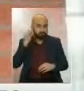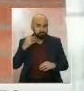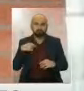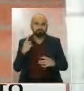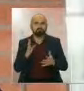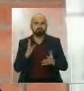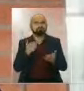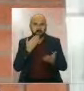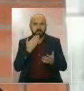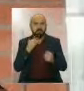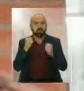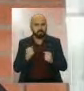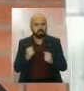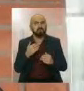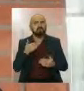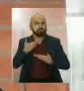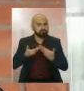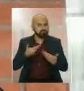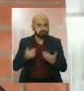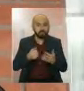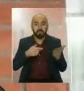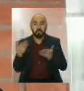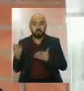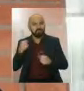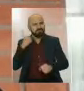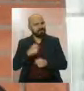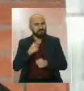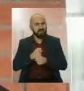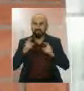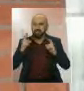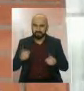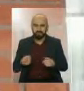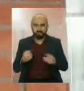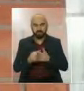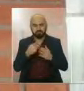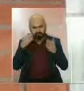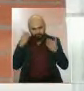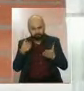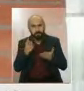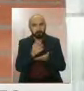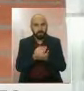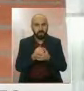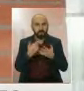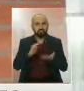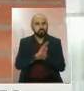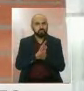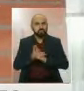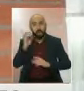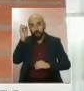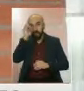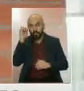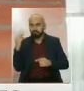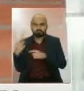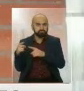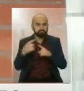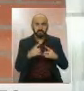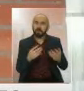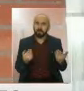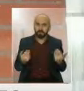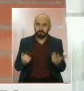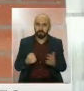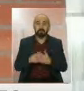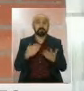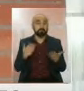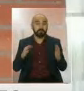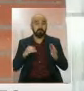que ponerse a trabajar en darle contenido a este plan, en hacer todas las observaciones que sean necesarias y, por supuesto, tratar de ir paso a